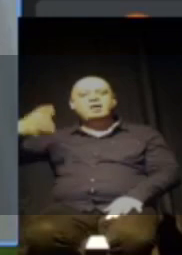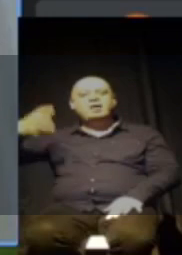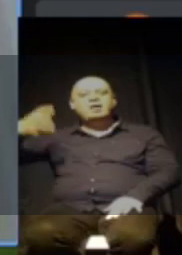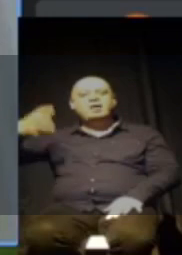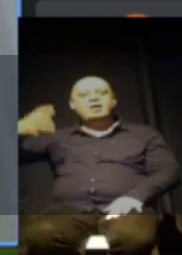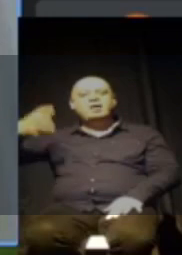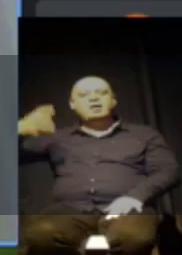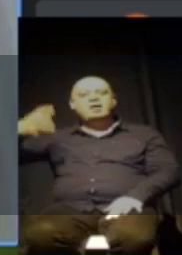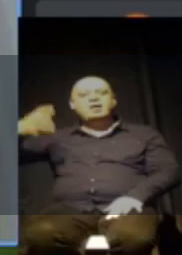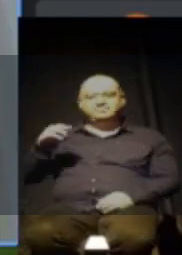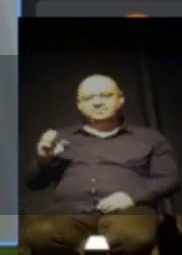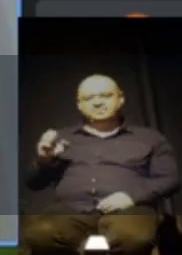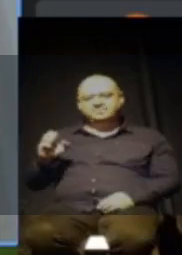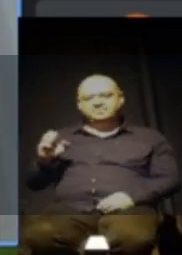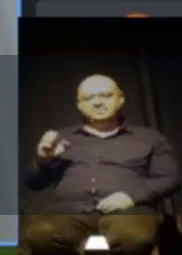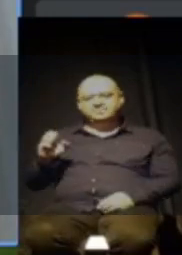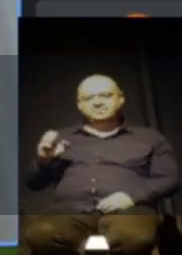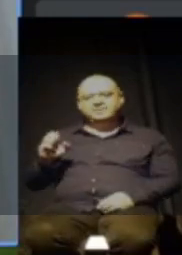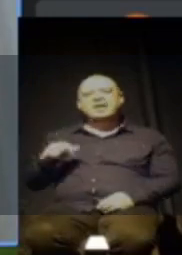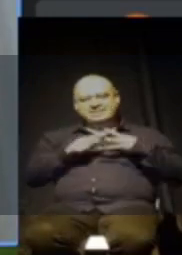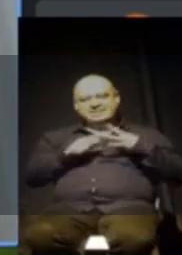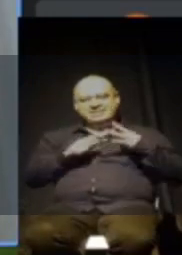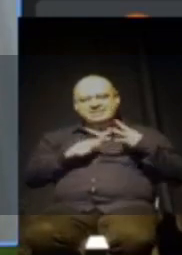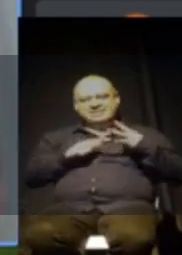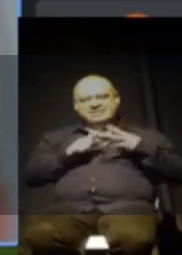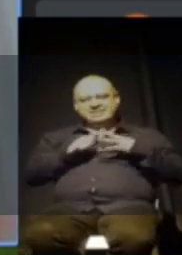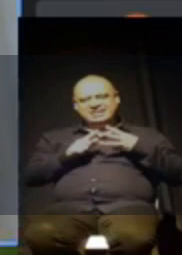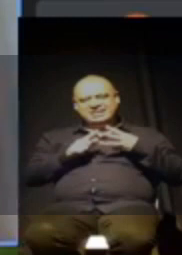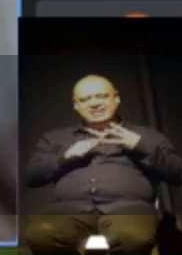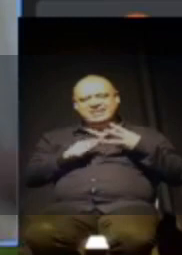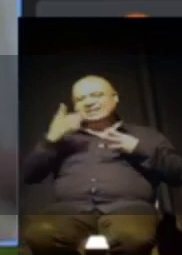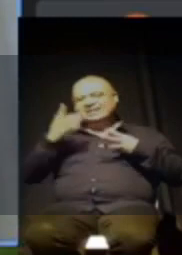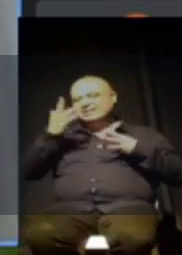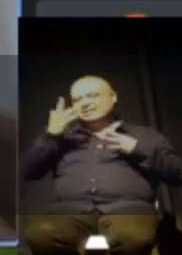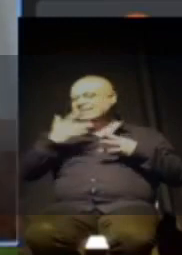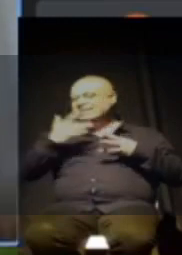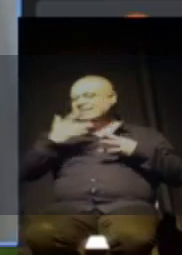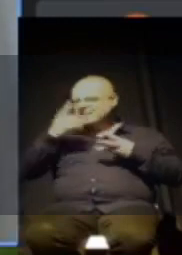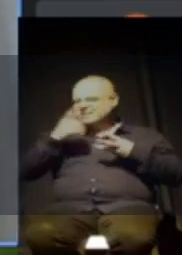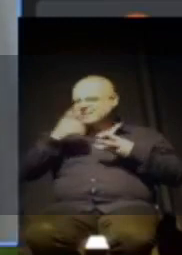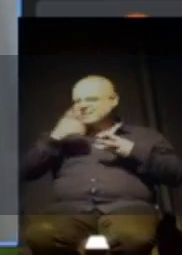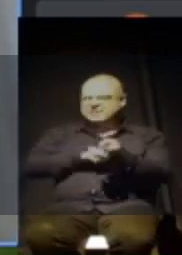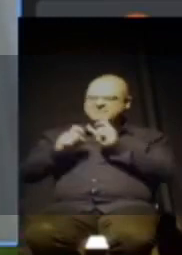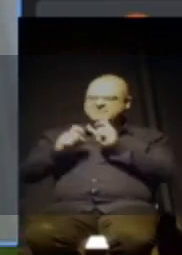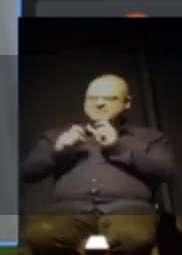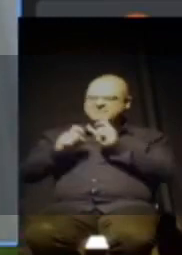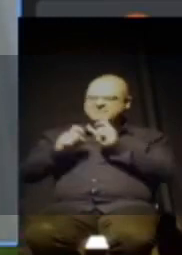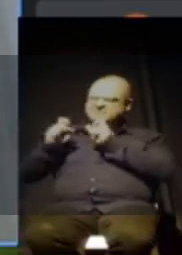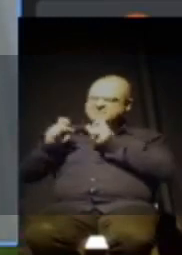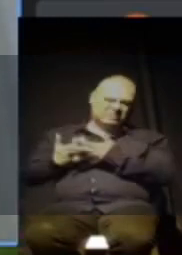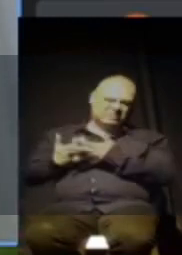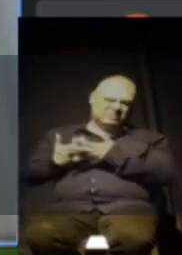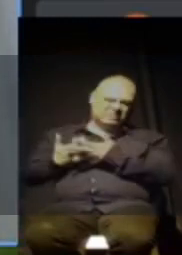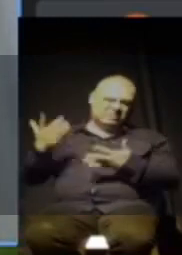Para Membe, debemos considerar por lo menos tres momentos de las implicaciones de la ideología racial que él nombra el vertiginoso